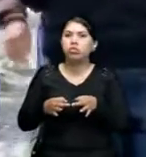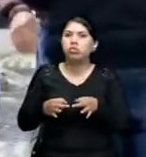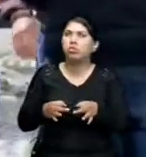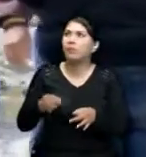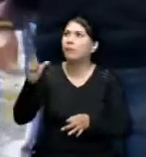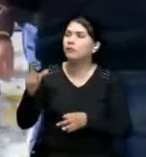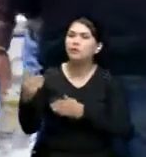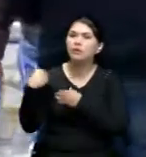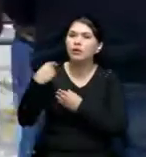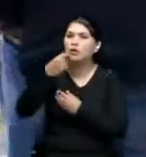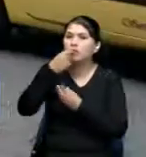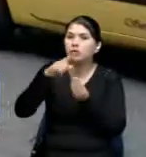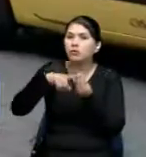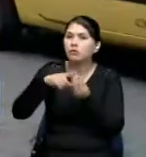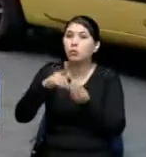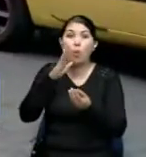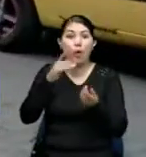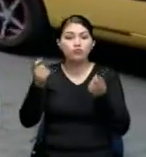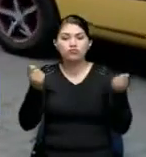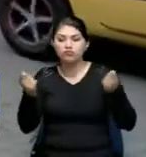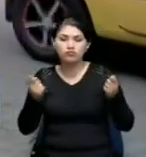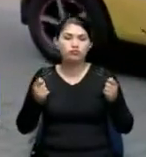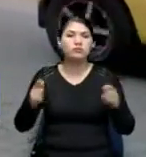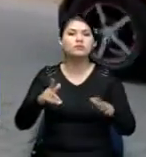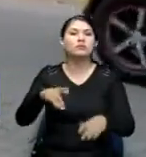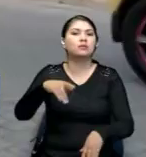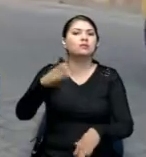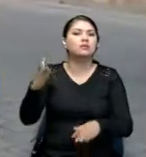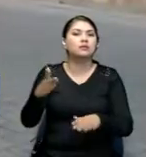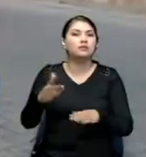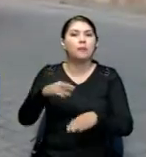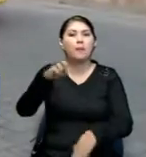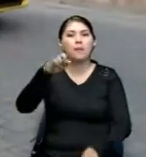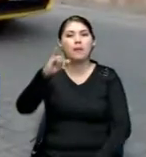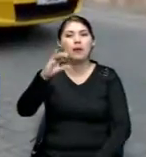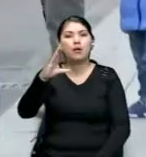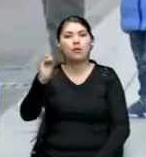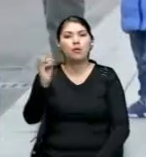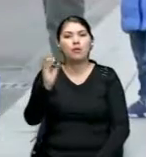autoridad de tránsito y no hay control a la medida del pico y placa